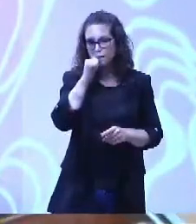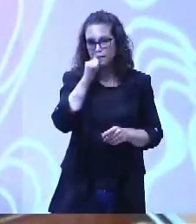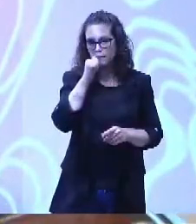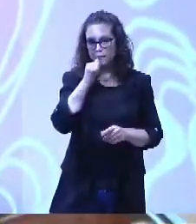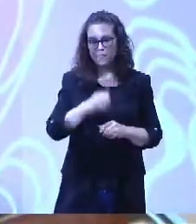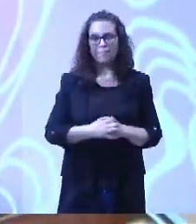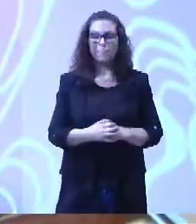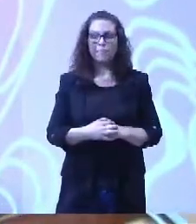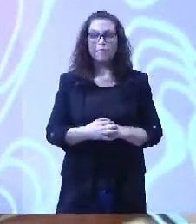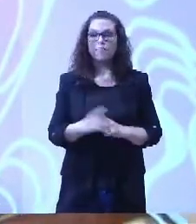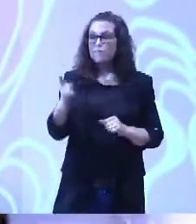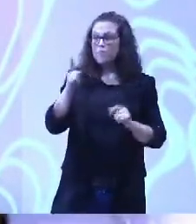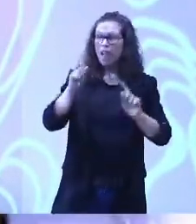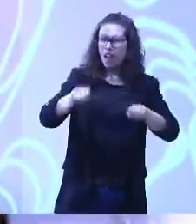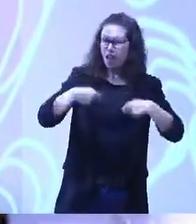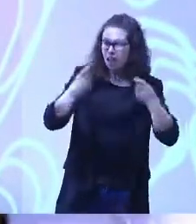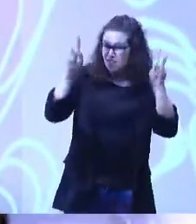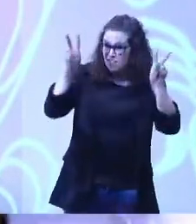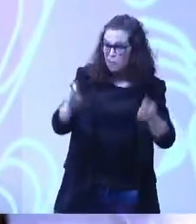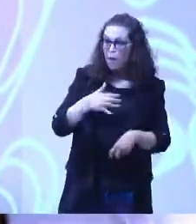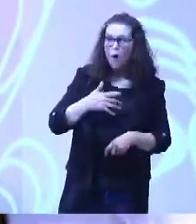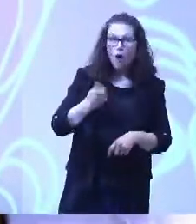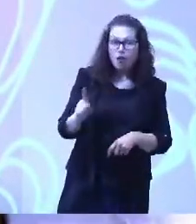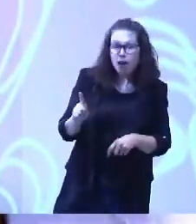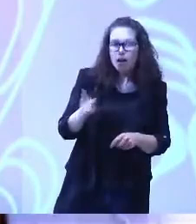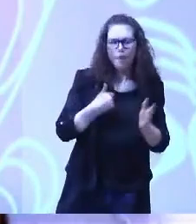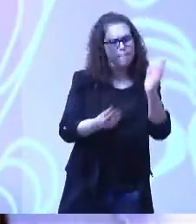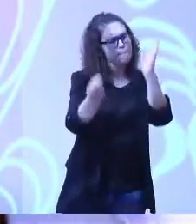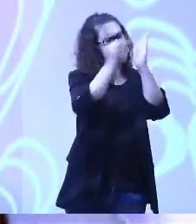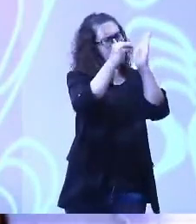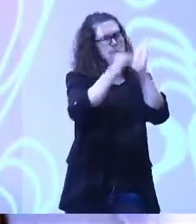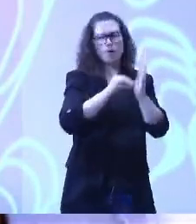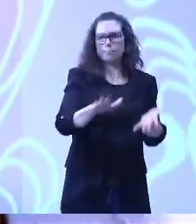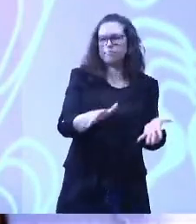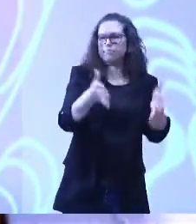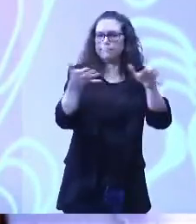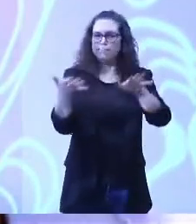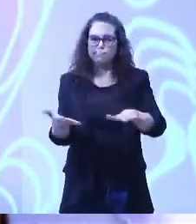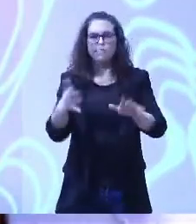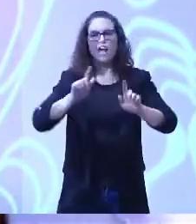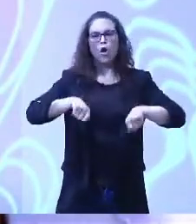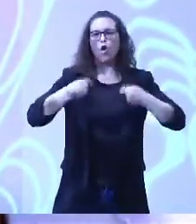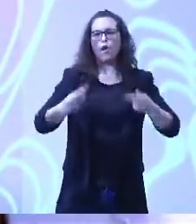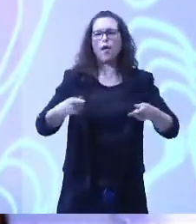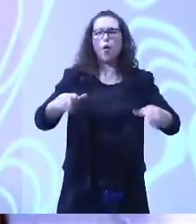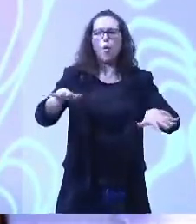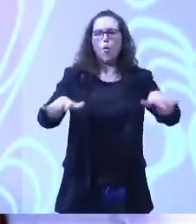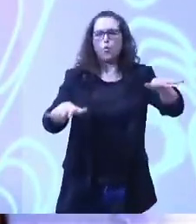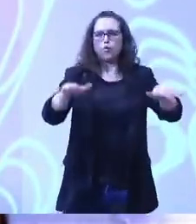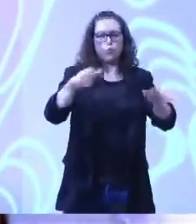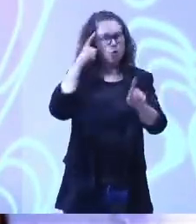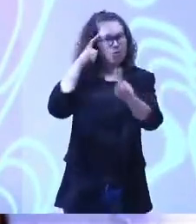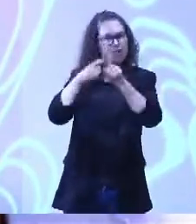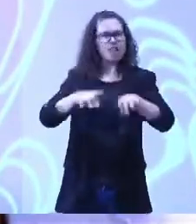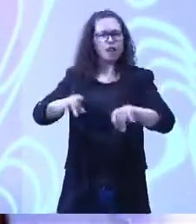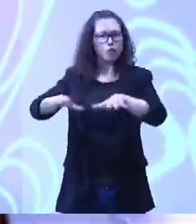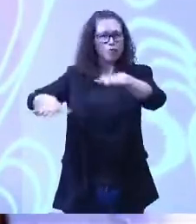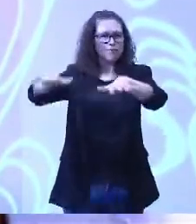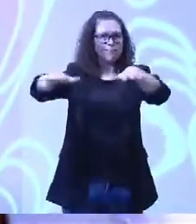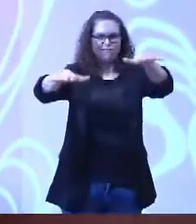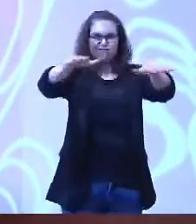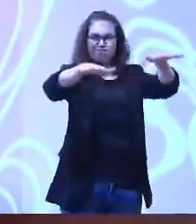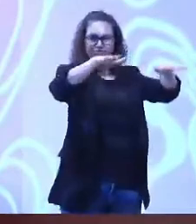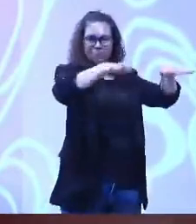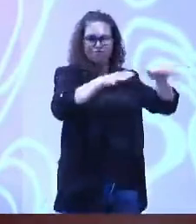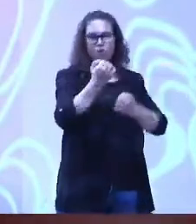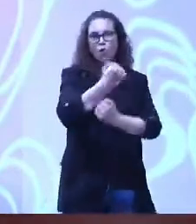¿Que no les gusta el ecologismo? Pues 2 tazas de transición ecológica justa, para que haya oportunidades en todos los territorios donde se descarboniza